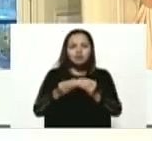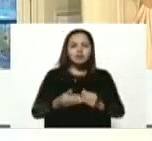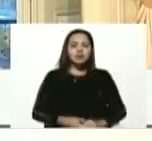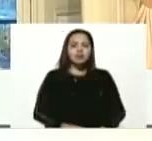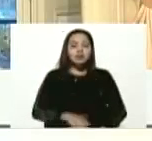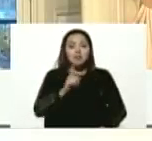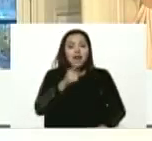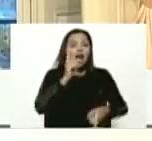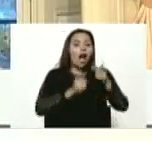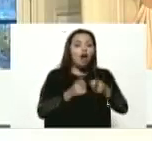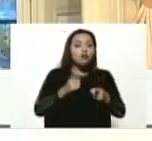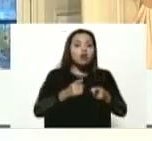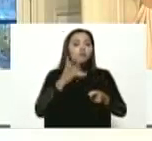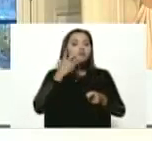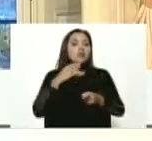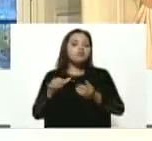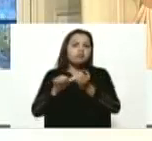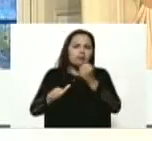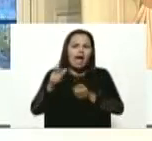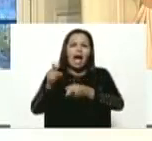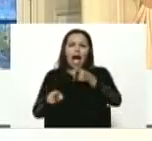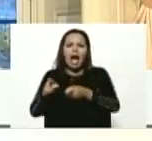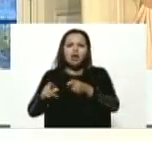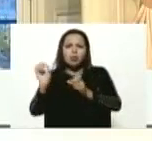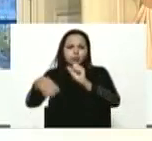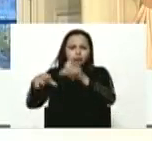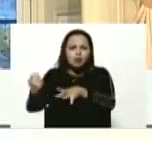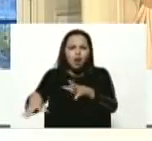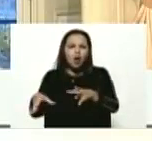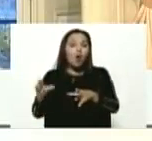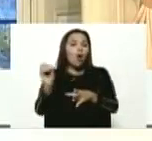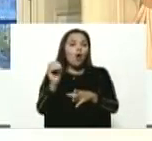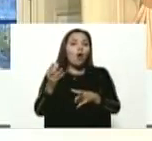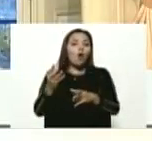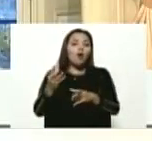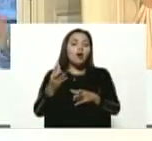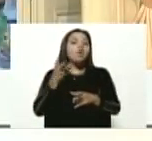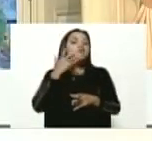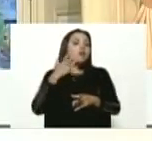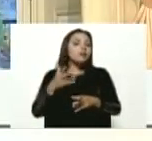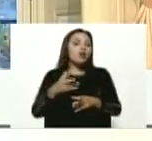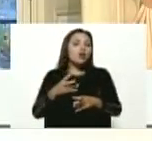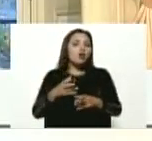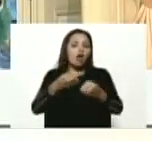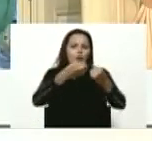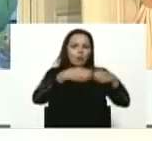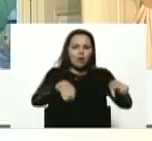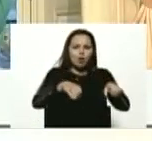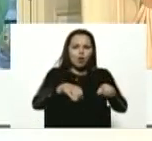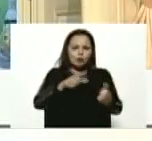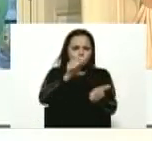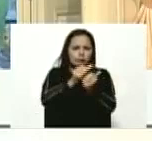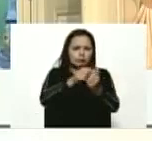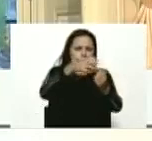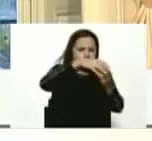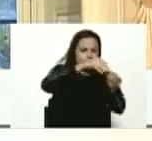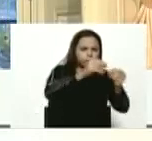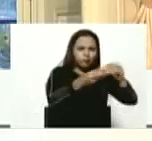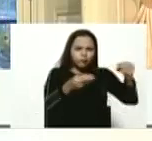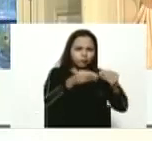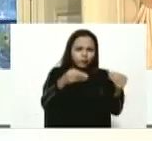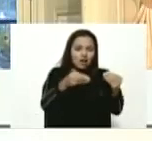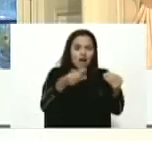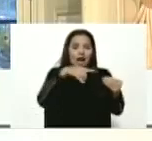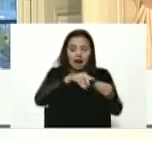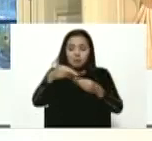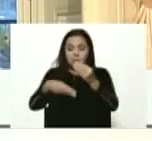con algunos desechos del hogar, se hace el alimento para animales. Con la cáscara del huevo, incluso. La cáscara del huevo para... Ah, para que tú veas. Ahí